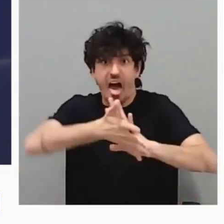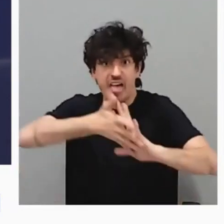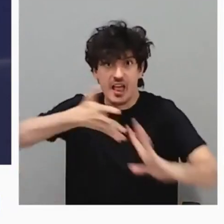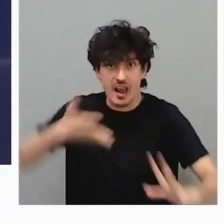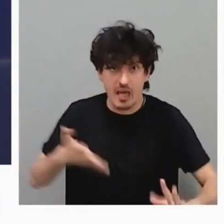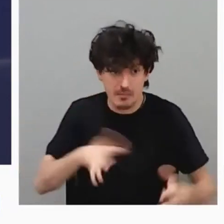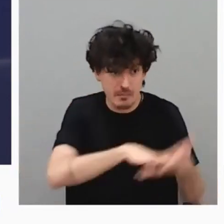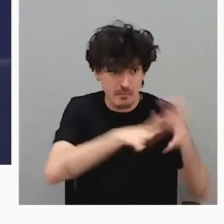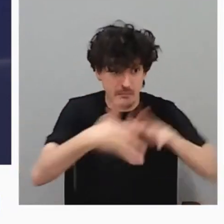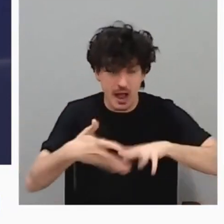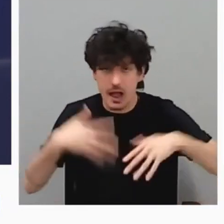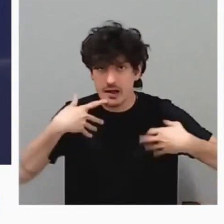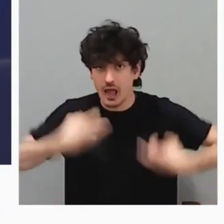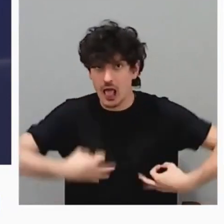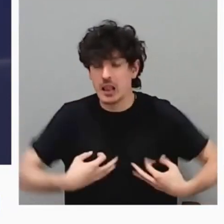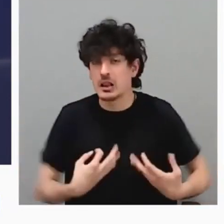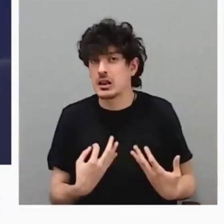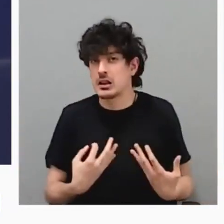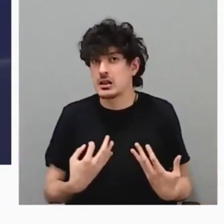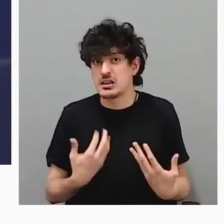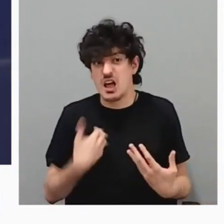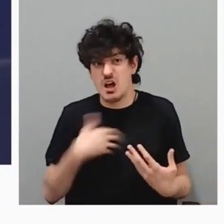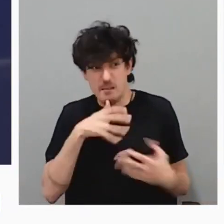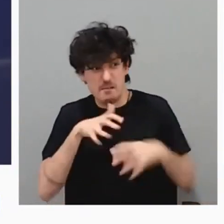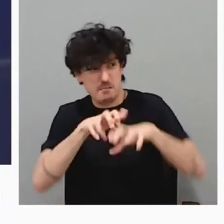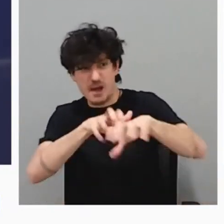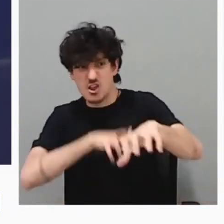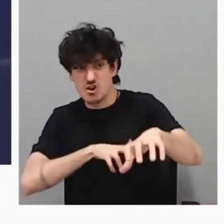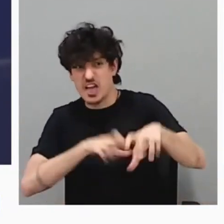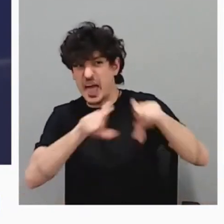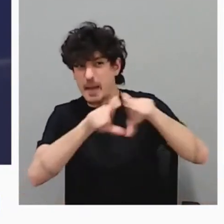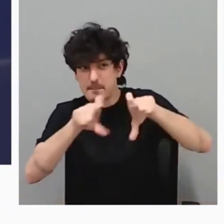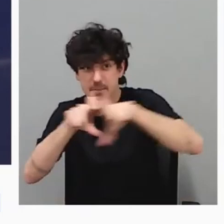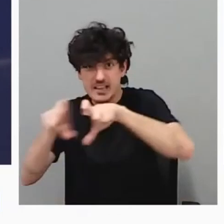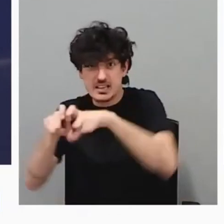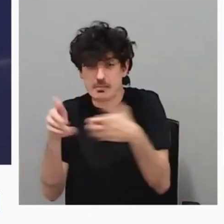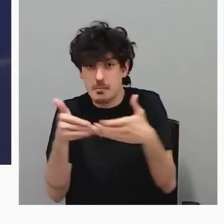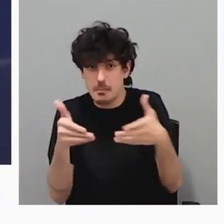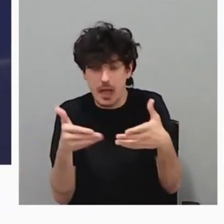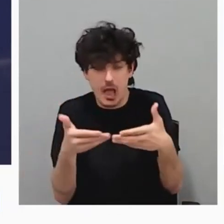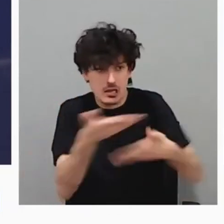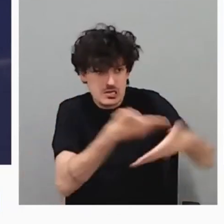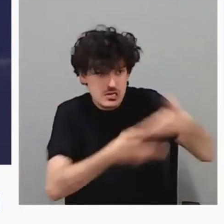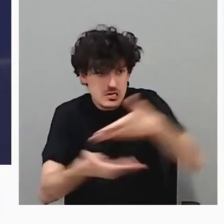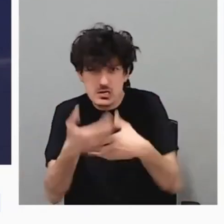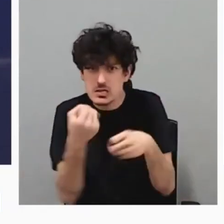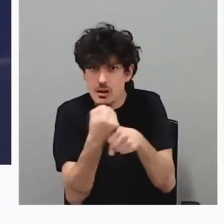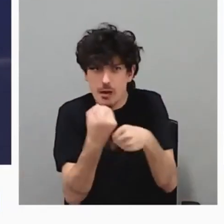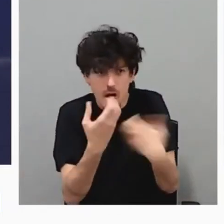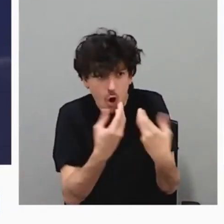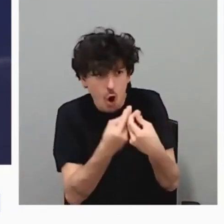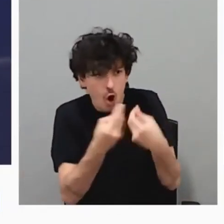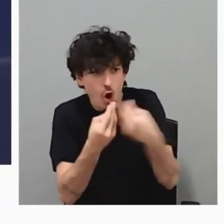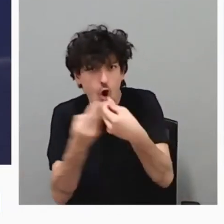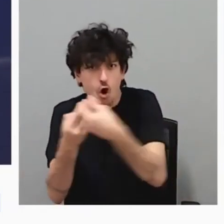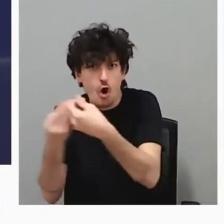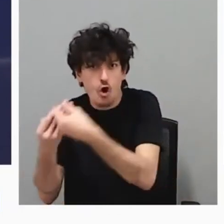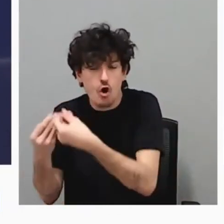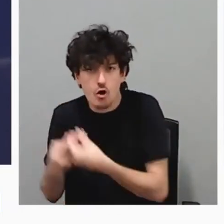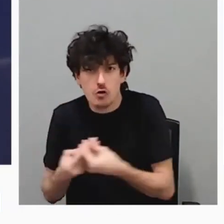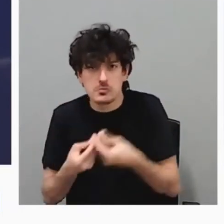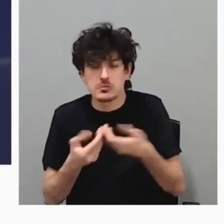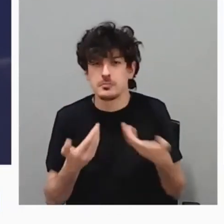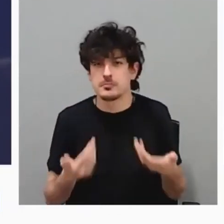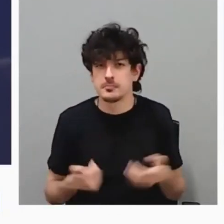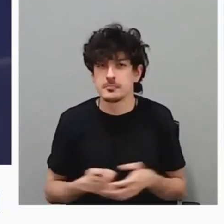trabajar con la mayoría de estas startups para buscar nuevas opciones y caminar mano a mano con lo mejor que podemos tener.